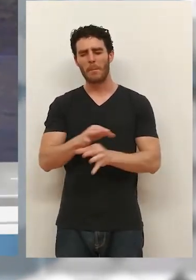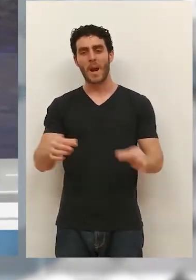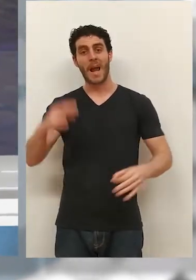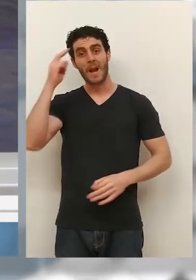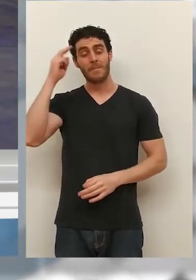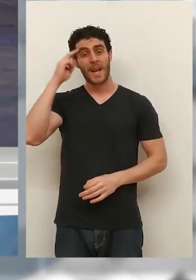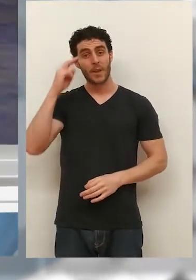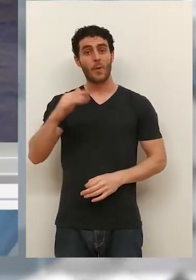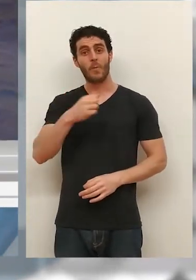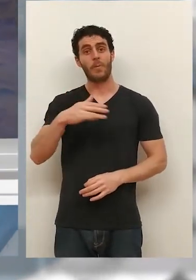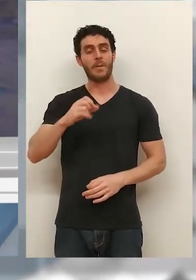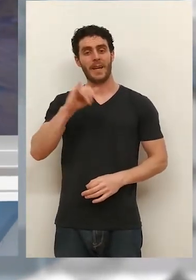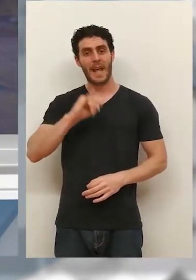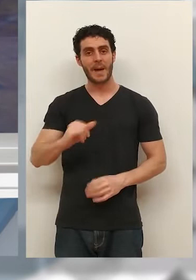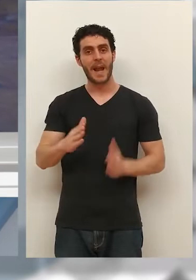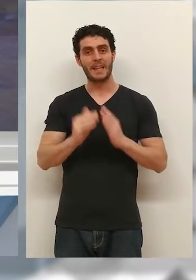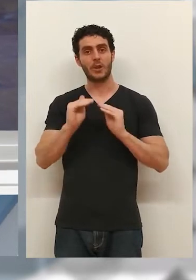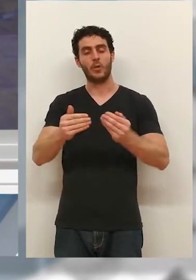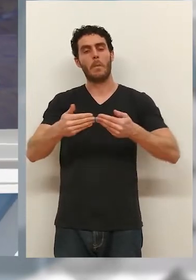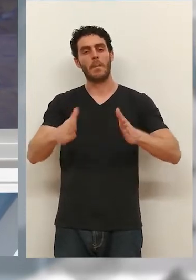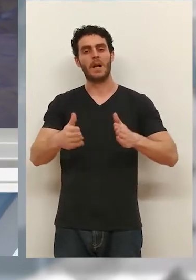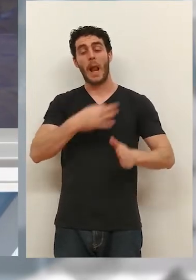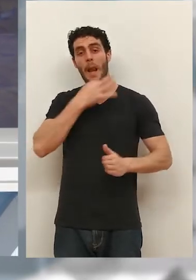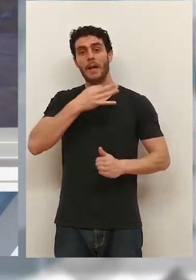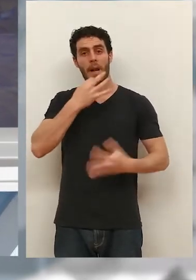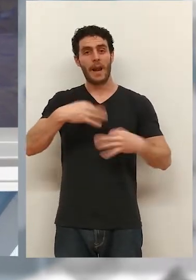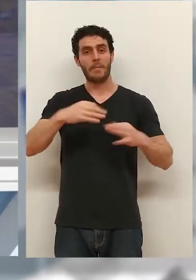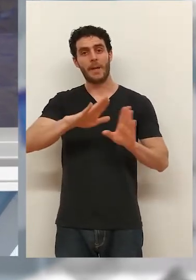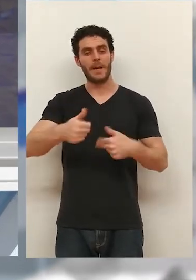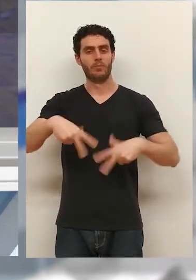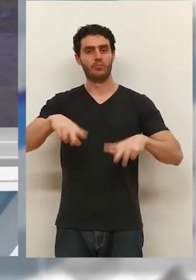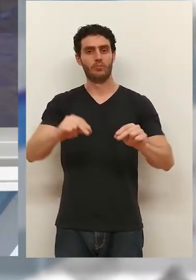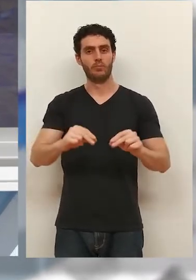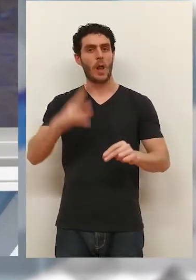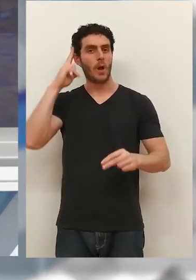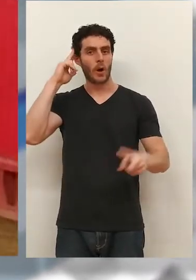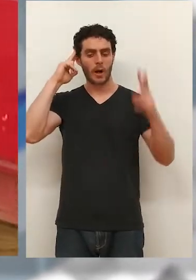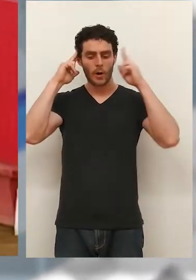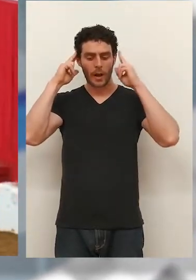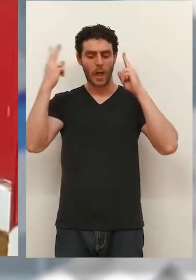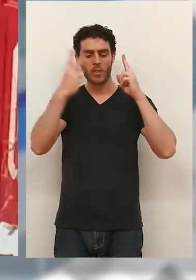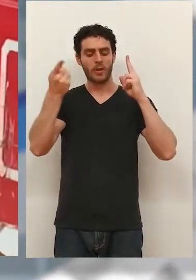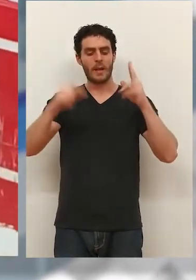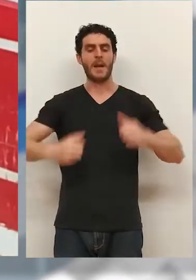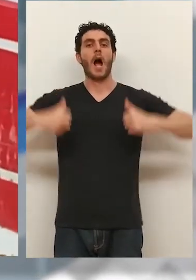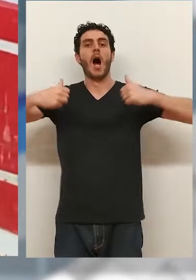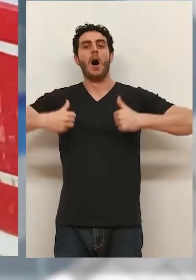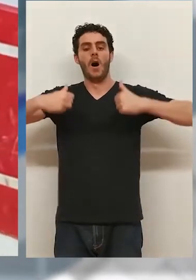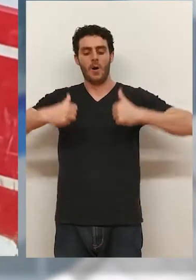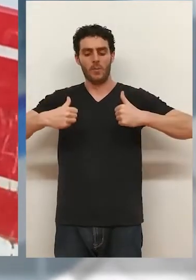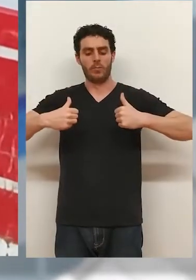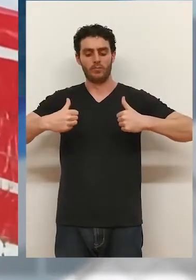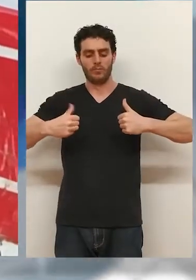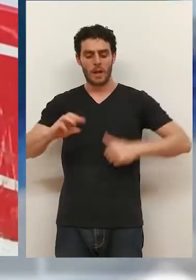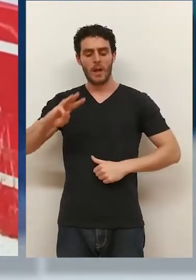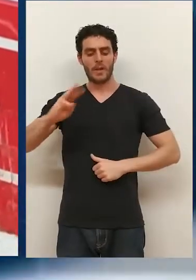El alfareño Fabio Jiménez se estrenaba en su casa y la tarde no pudo tener mejor final. Cortó tres orejas y salió a hombros. Fabio Jiménez entró